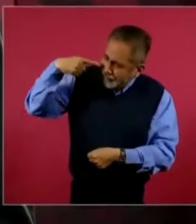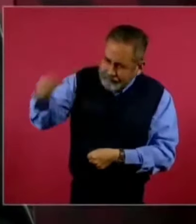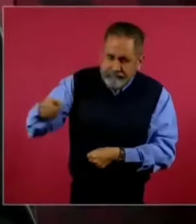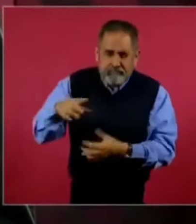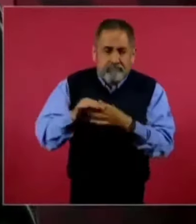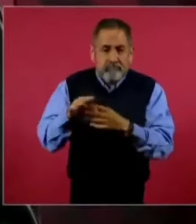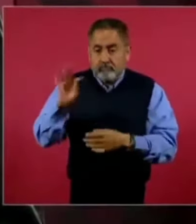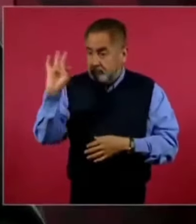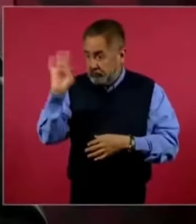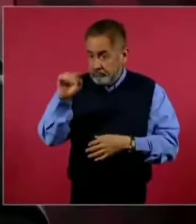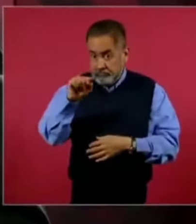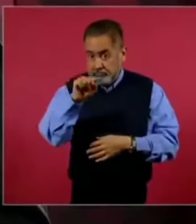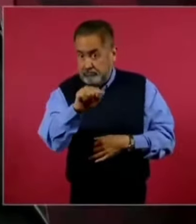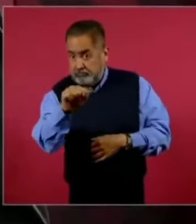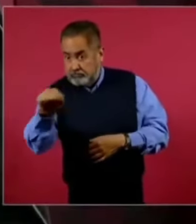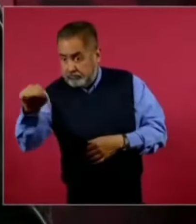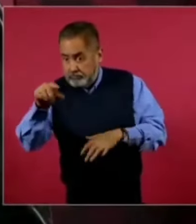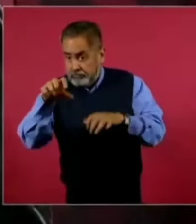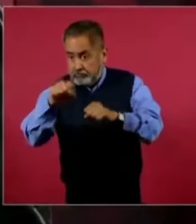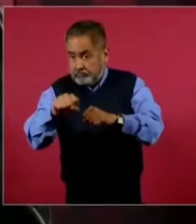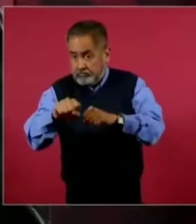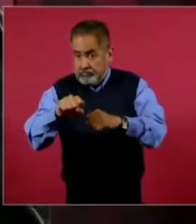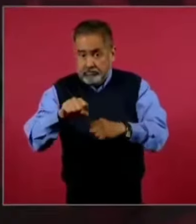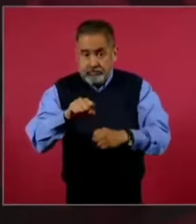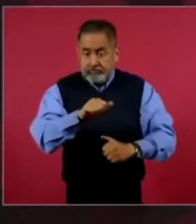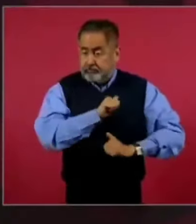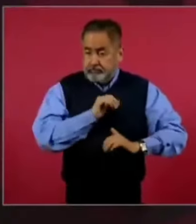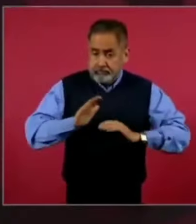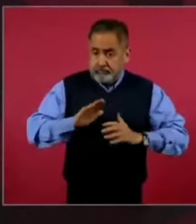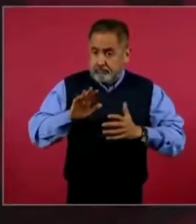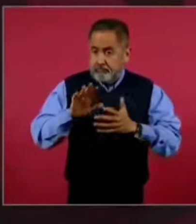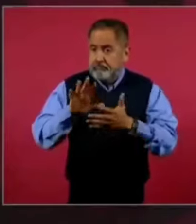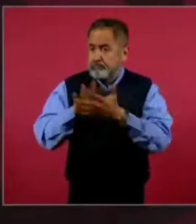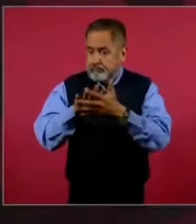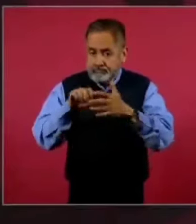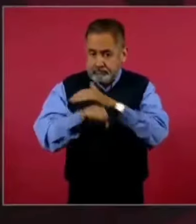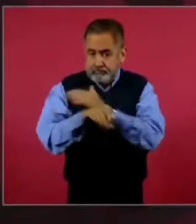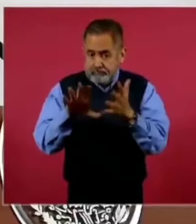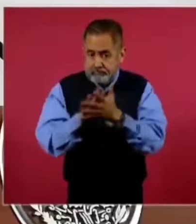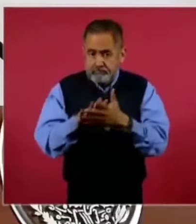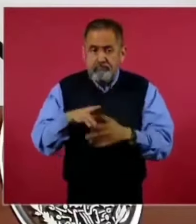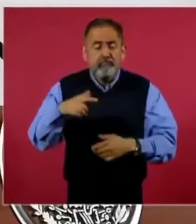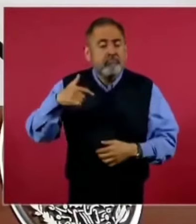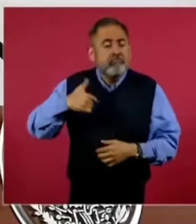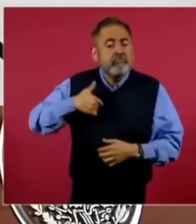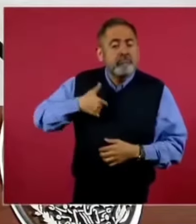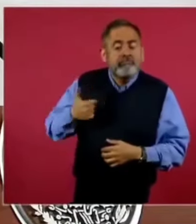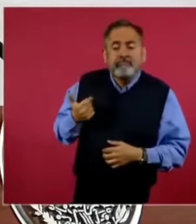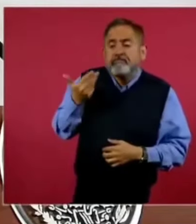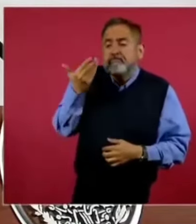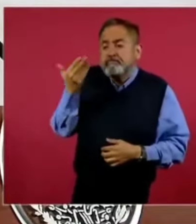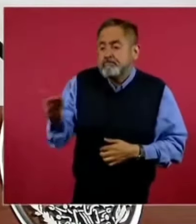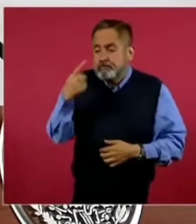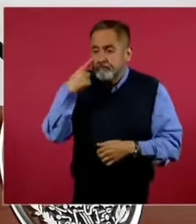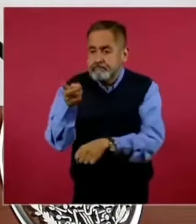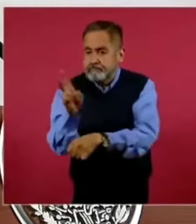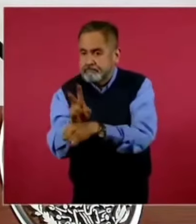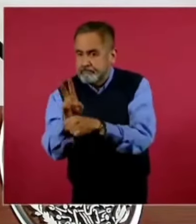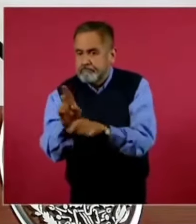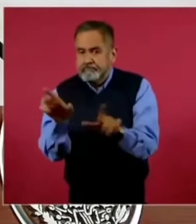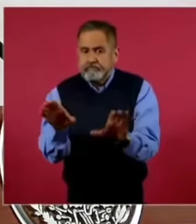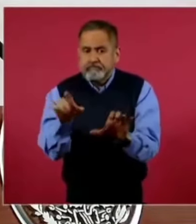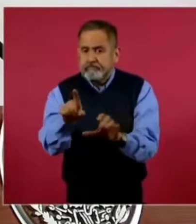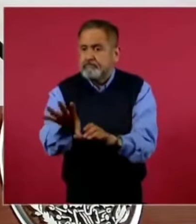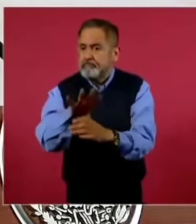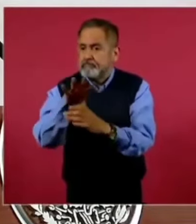Si están detenidos los militares, es porque le he pedido que cuide, que no se